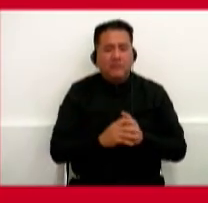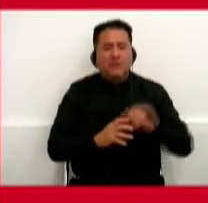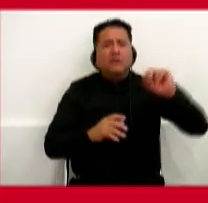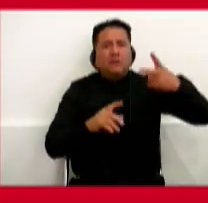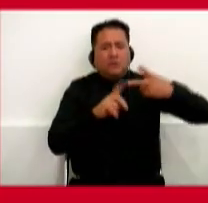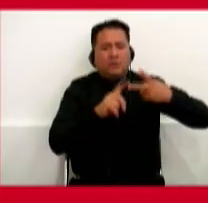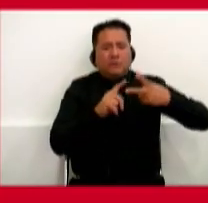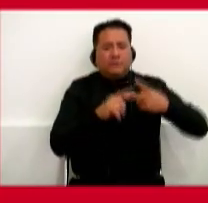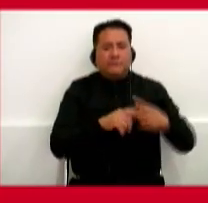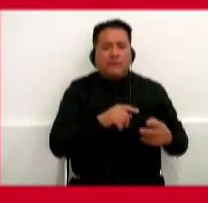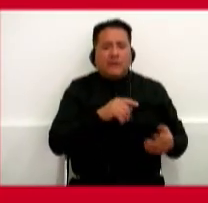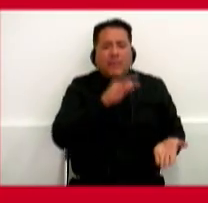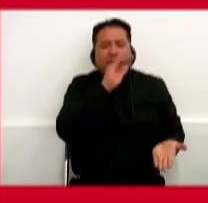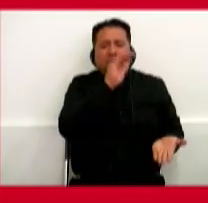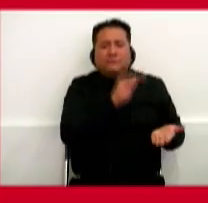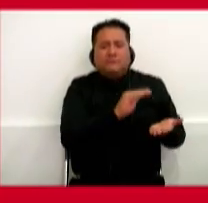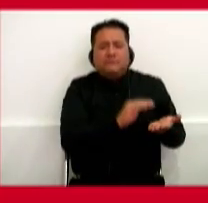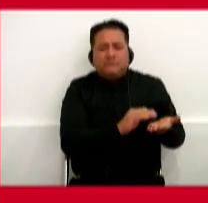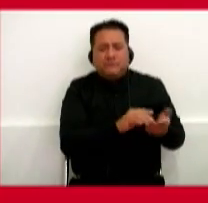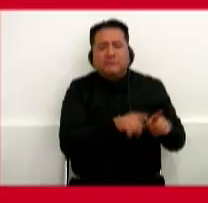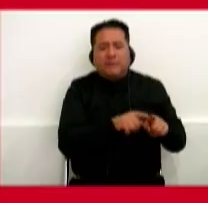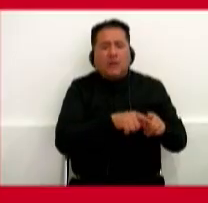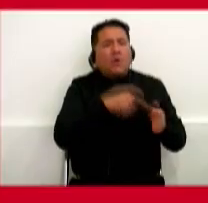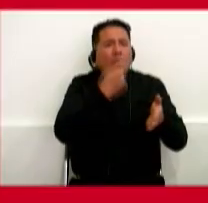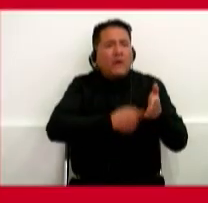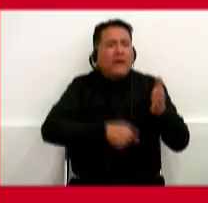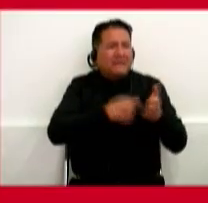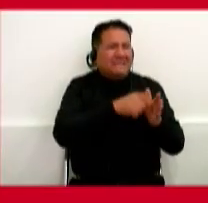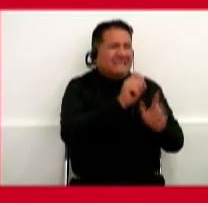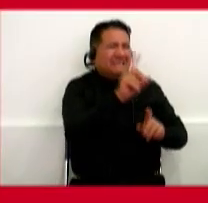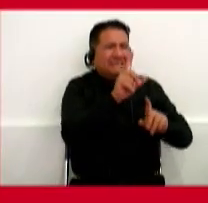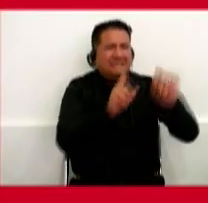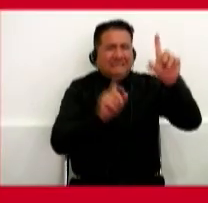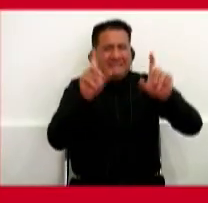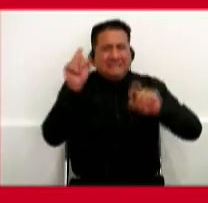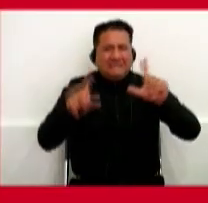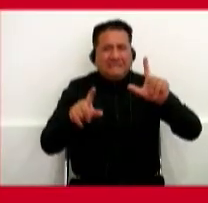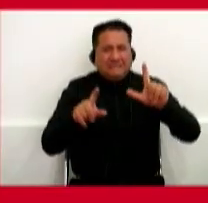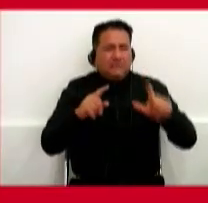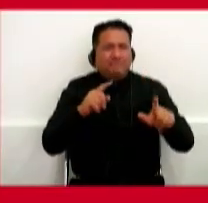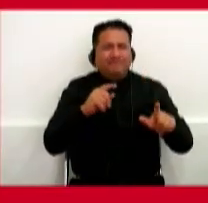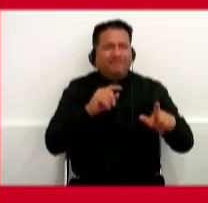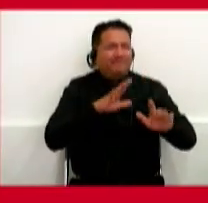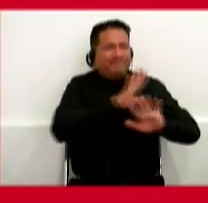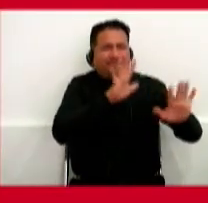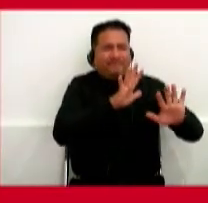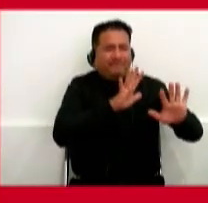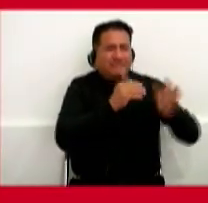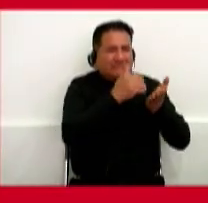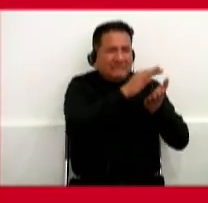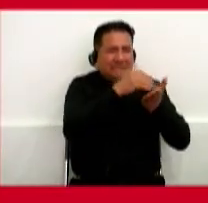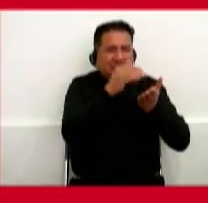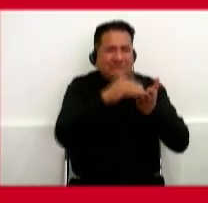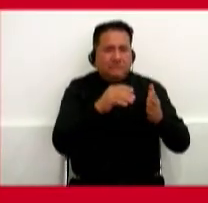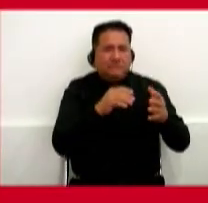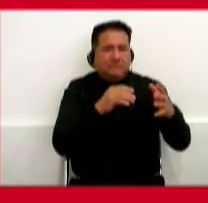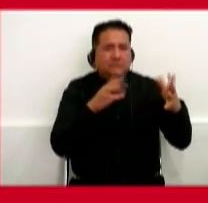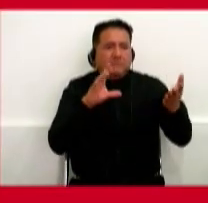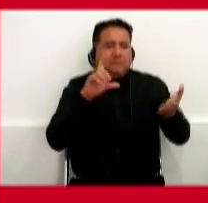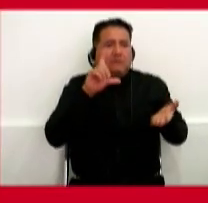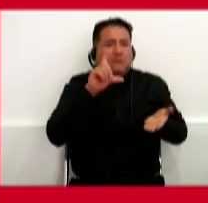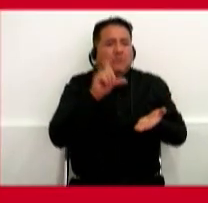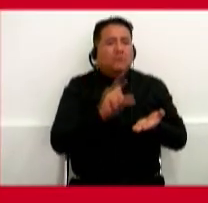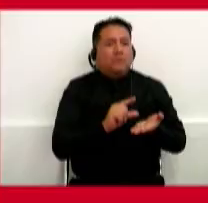estos camiones ultra class, reducir costos, pero no solo generar ahorros, sino retarnos a